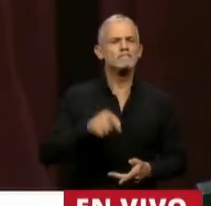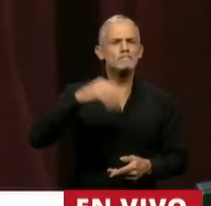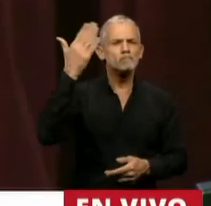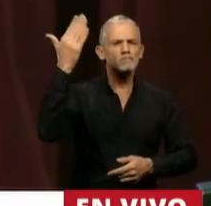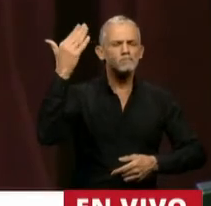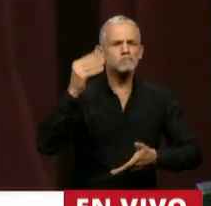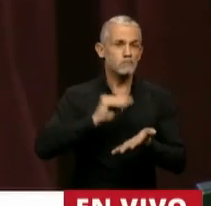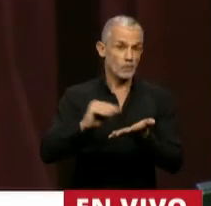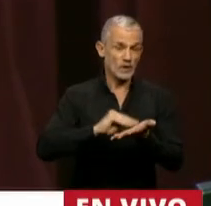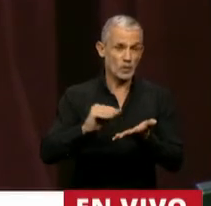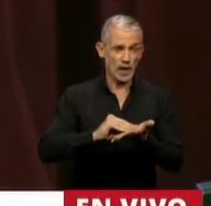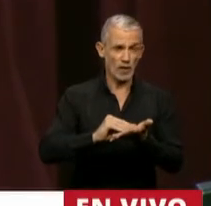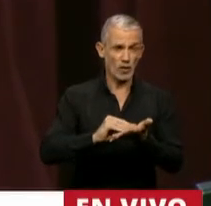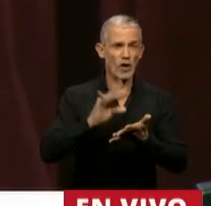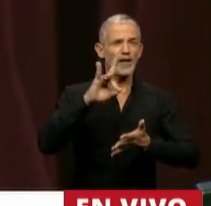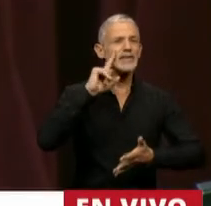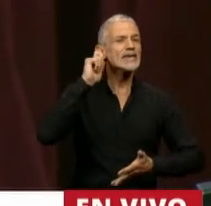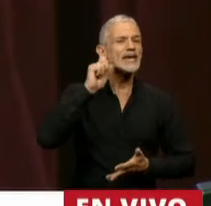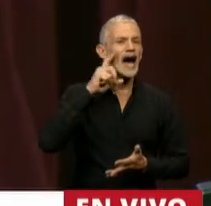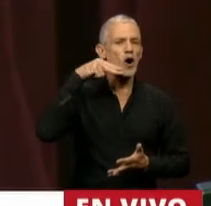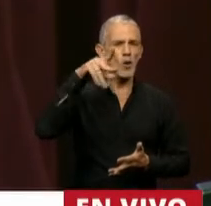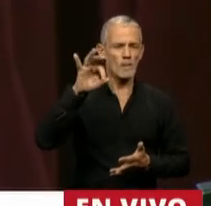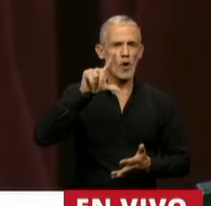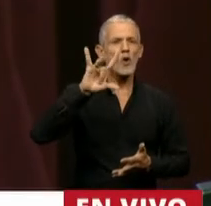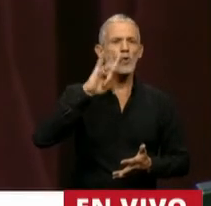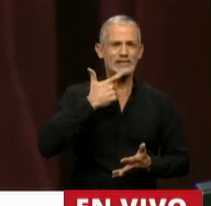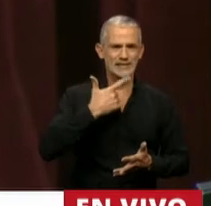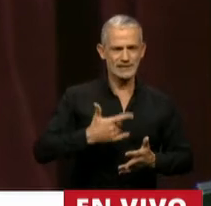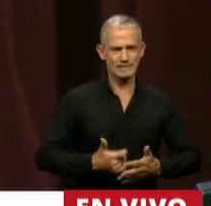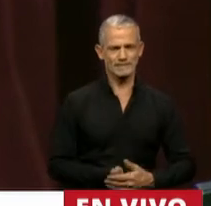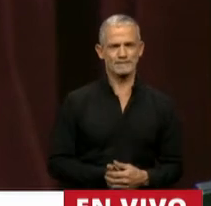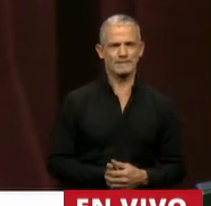Tiene la palabra el diputado Di Giacomo. Luis.